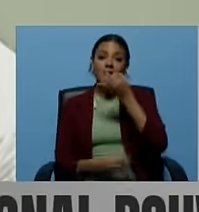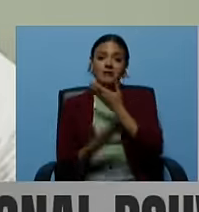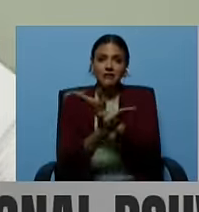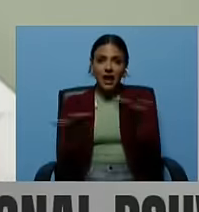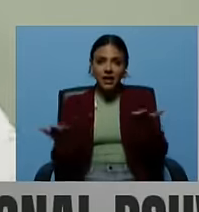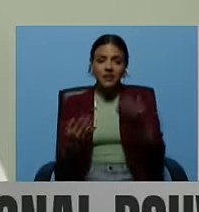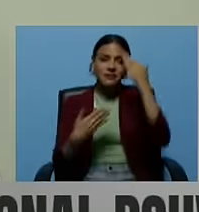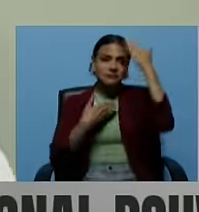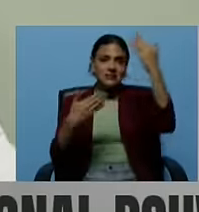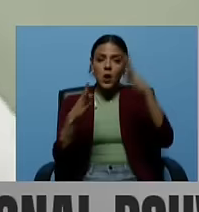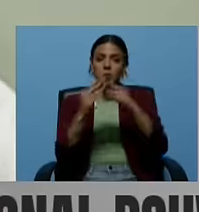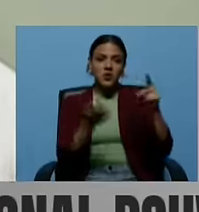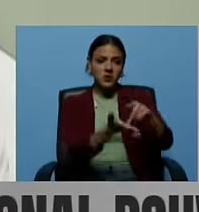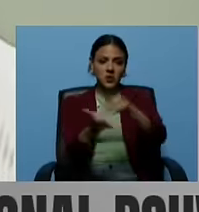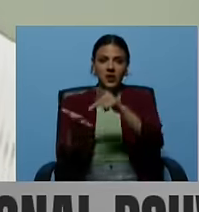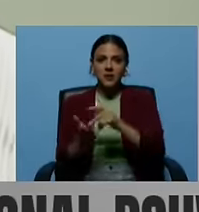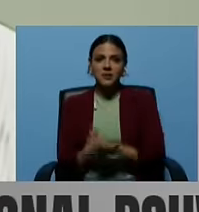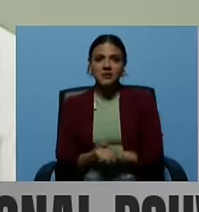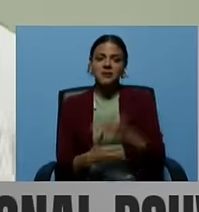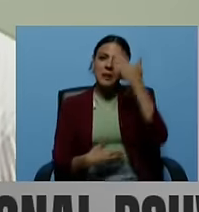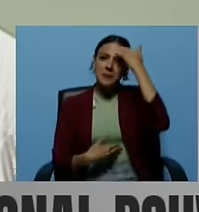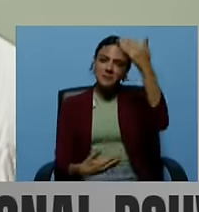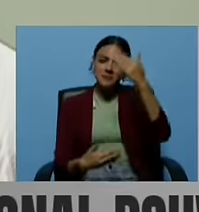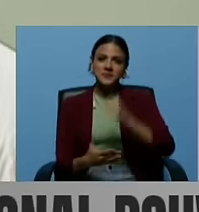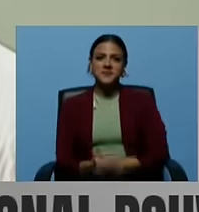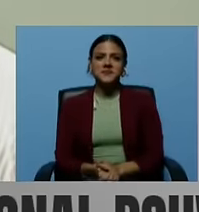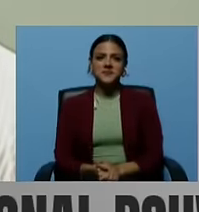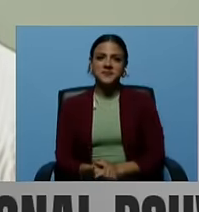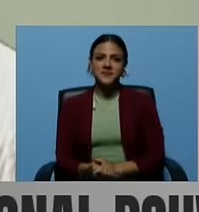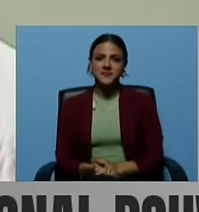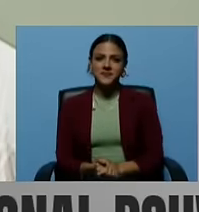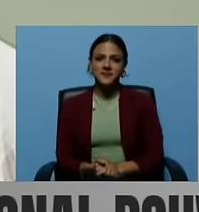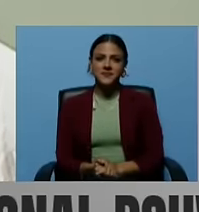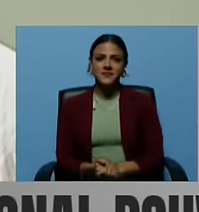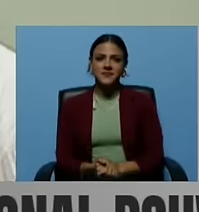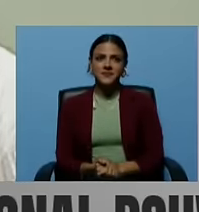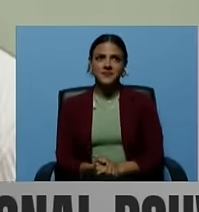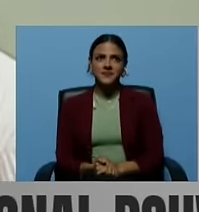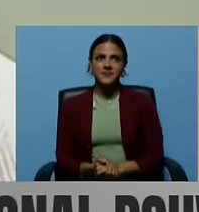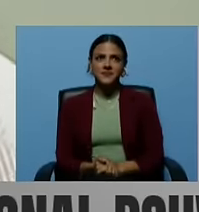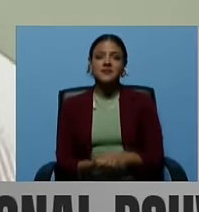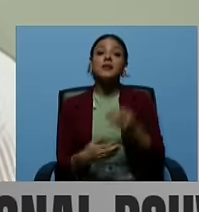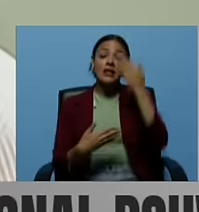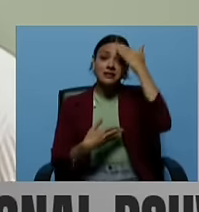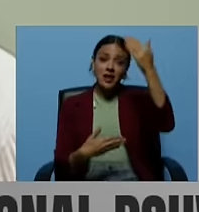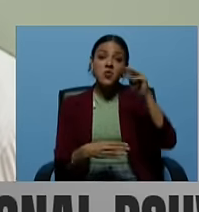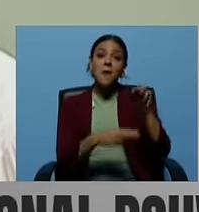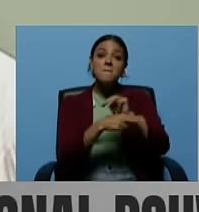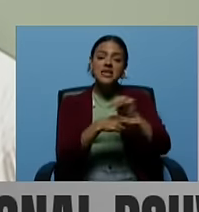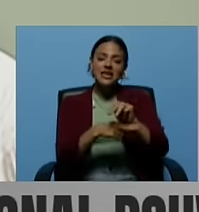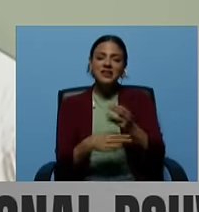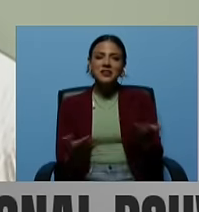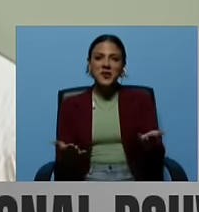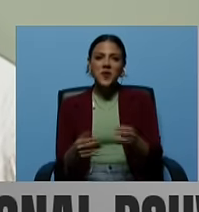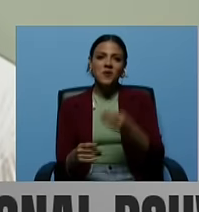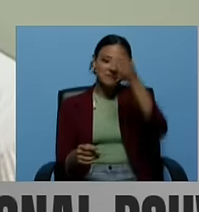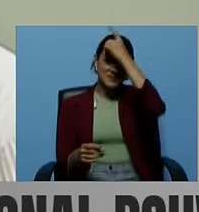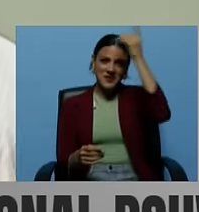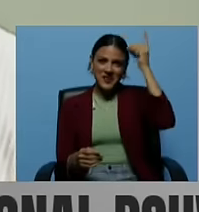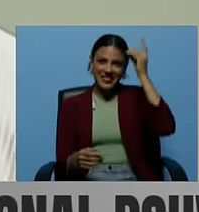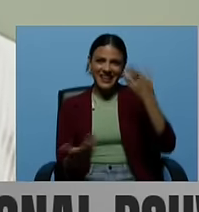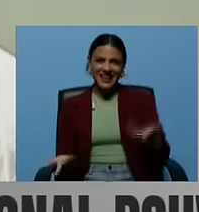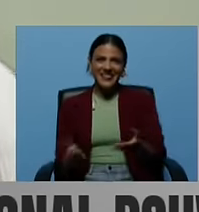para todas y todos. Saludos. Hola, Pedro. Saludos, diputado. Ministro, perdón. Tiene que